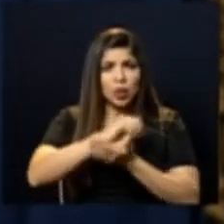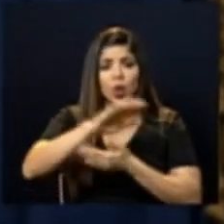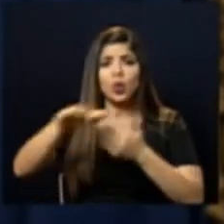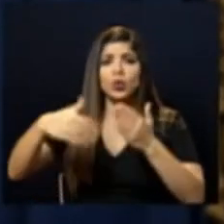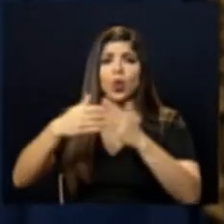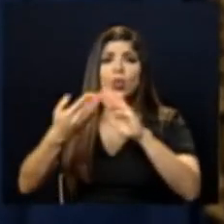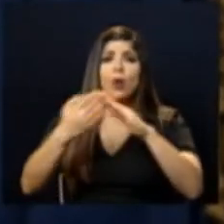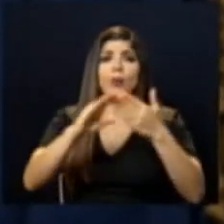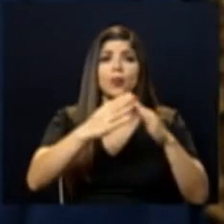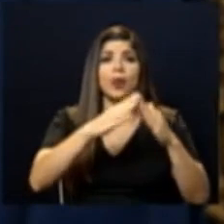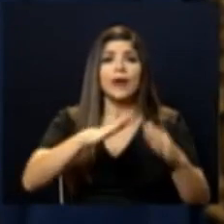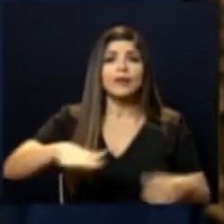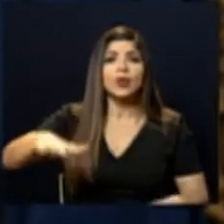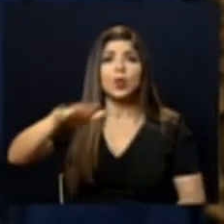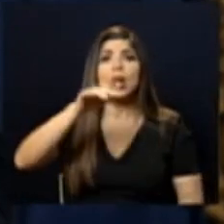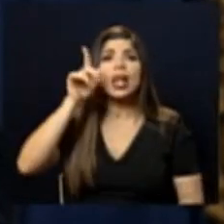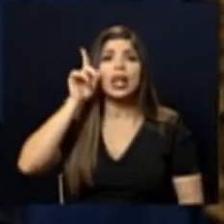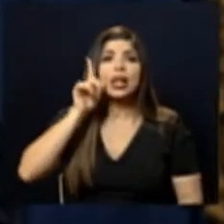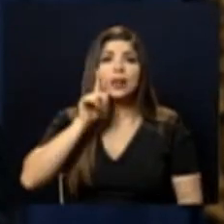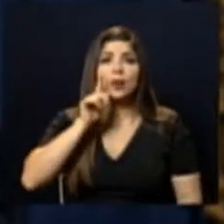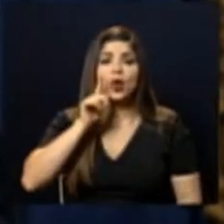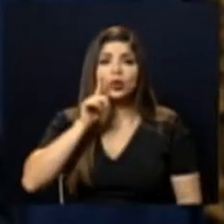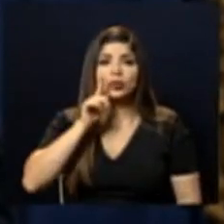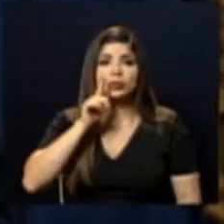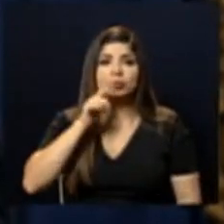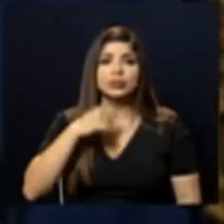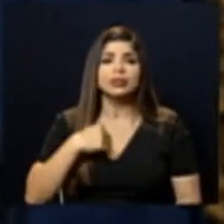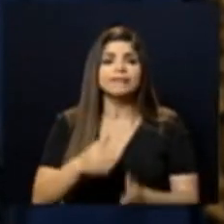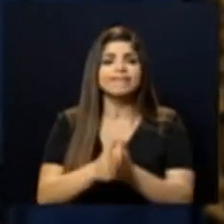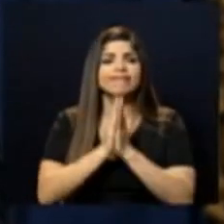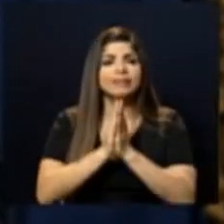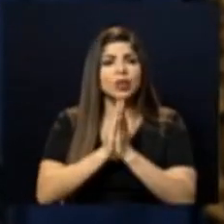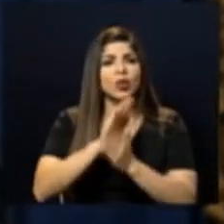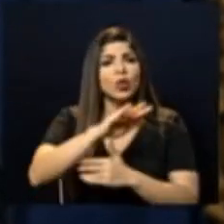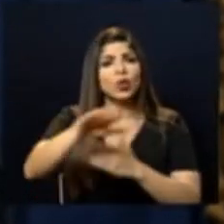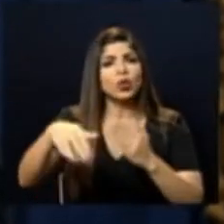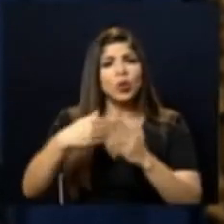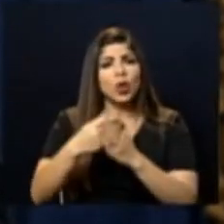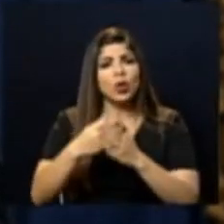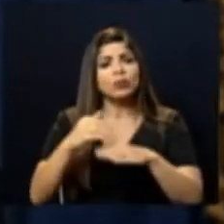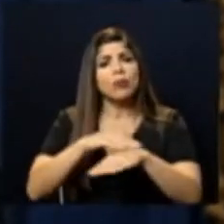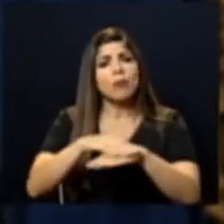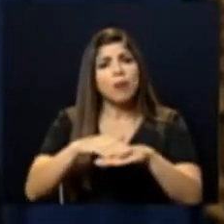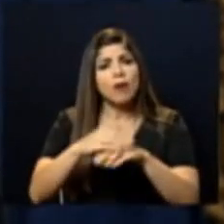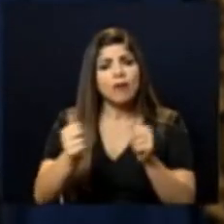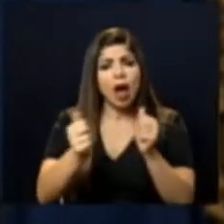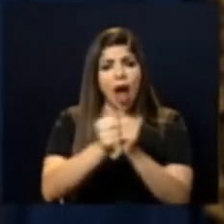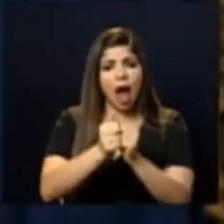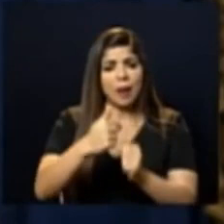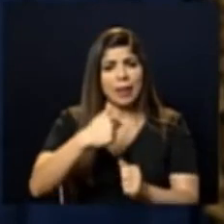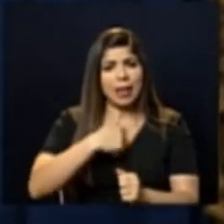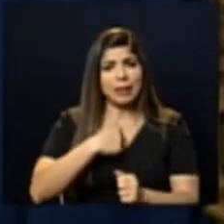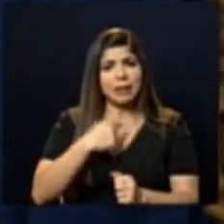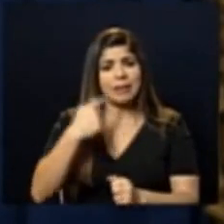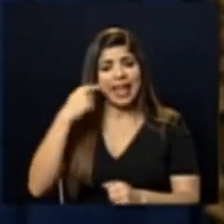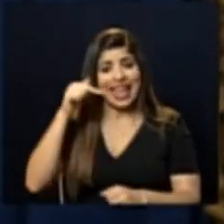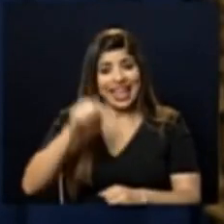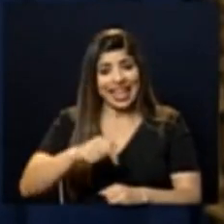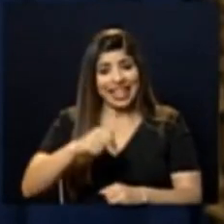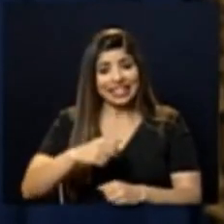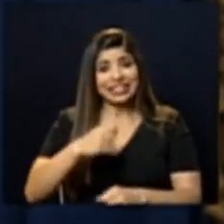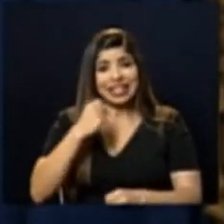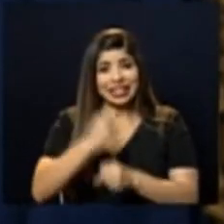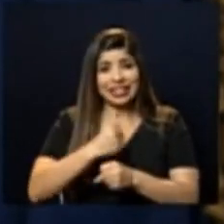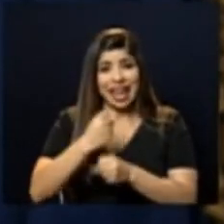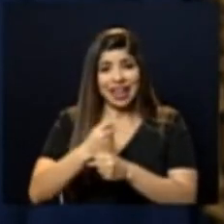pueblo de Limón. I beg you all, please be with me in this